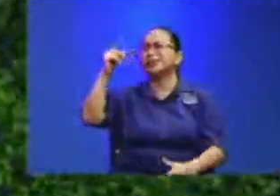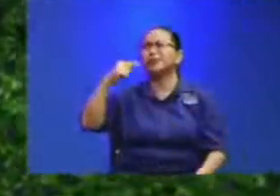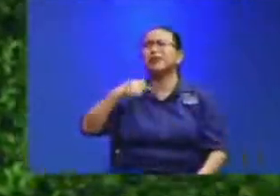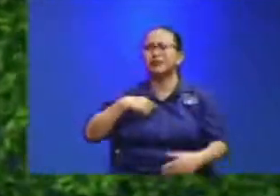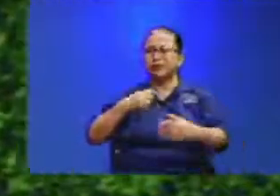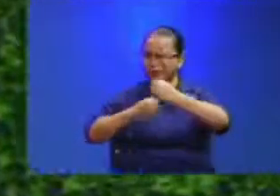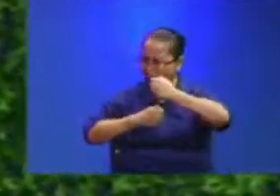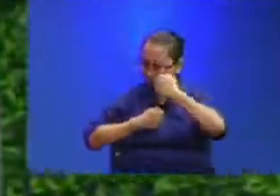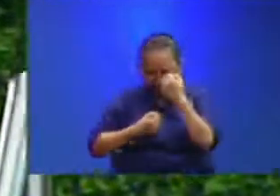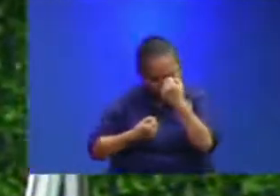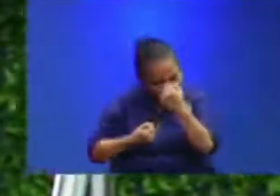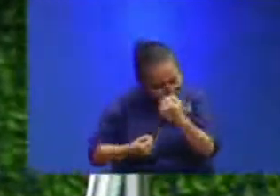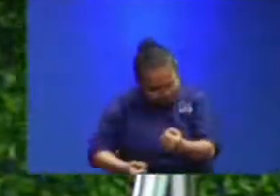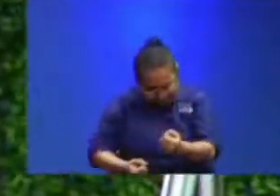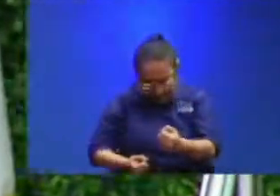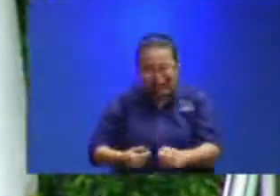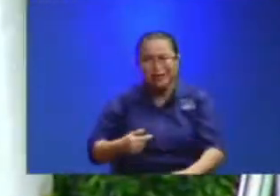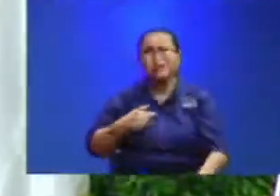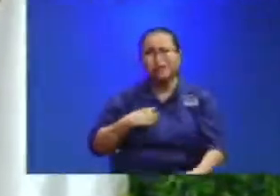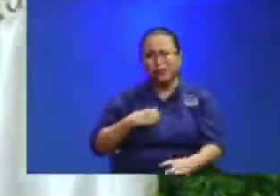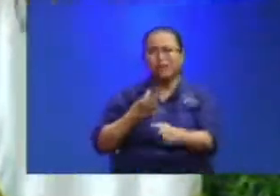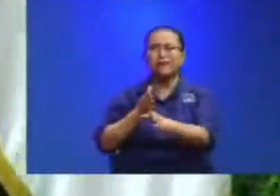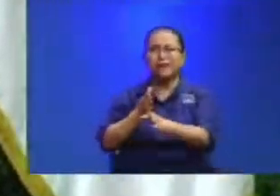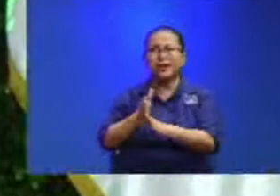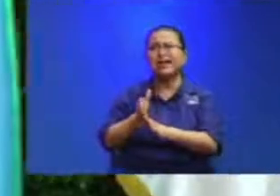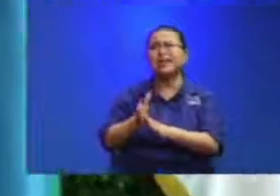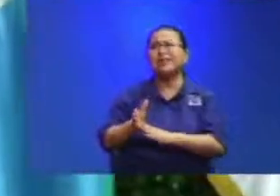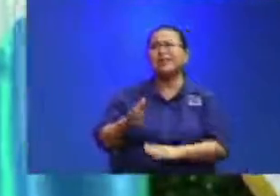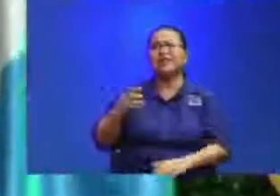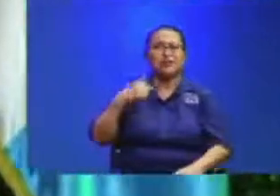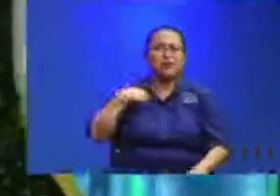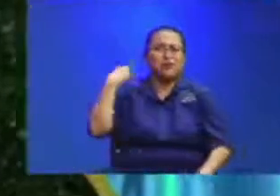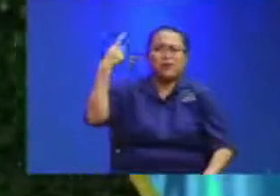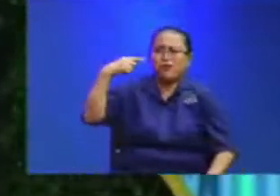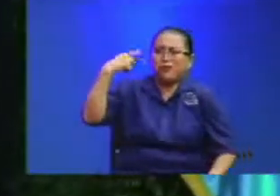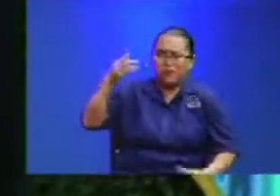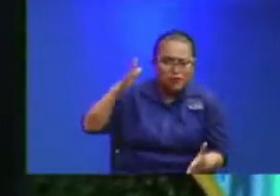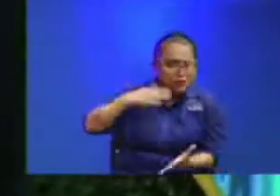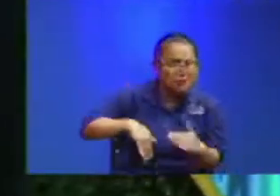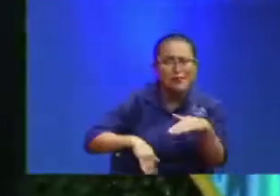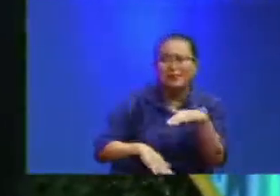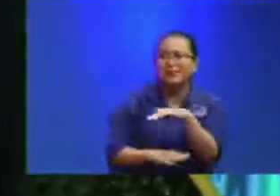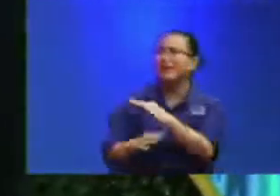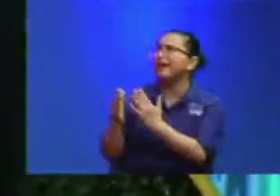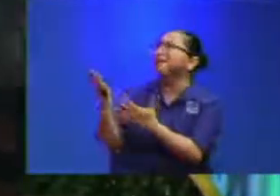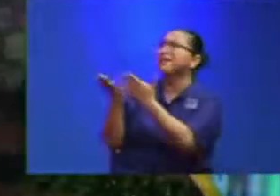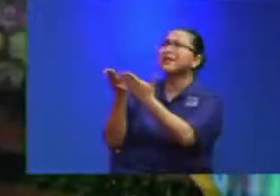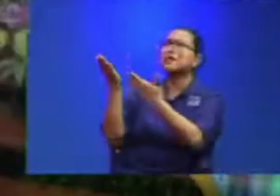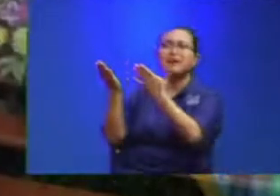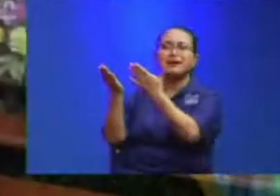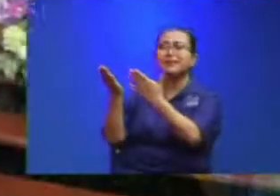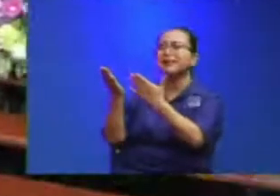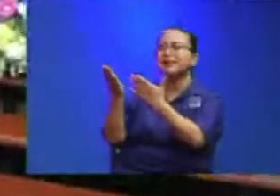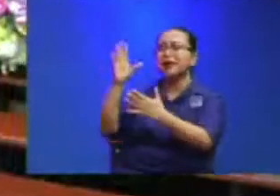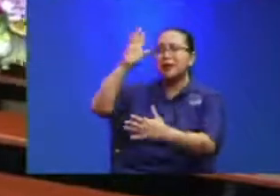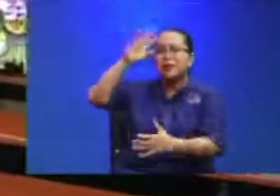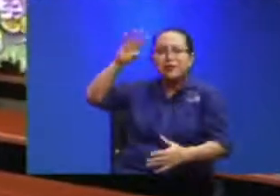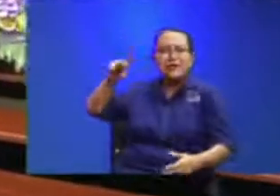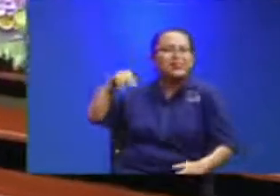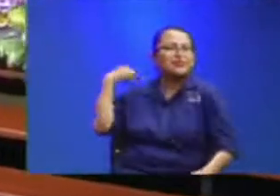gracias señor por qué fue lo que me metí porque es una locura